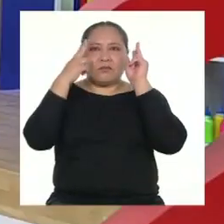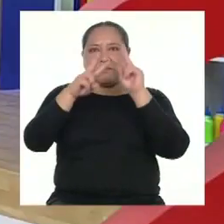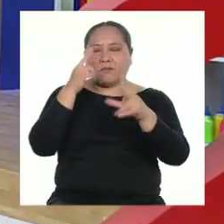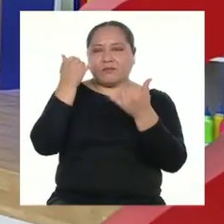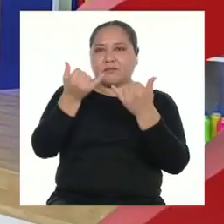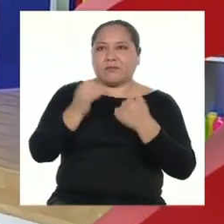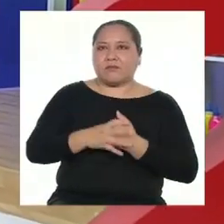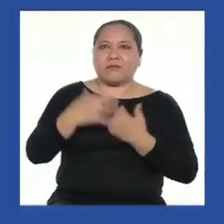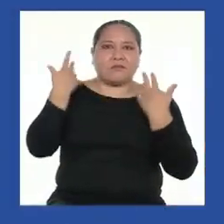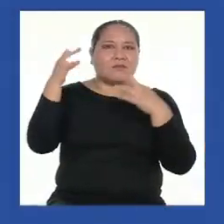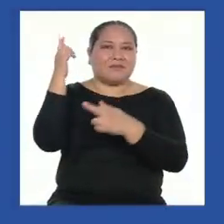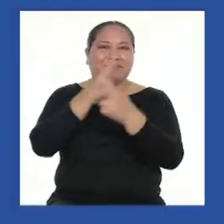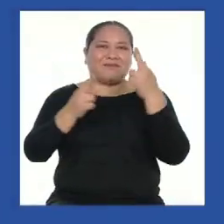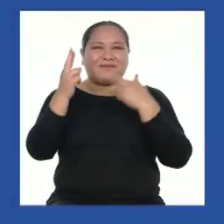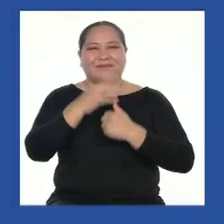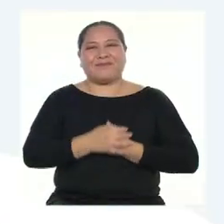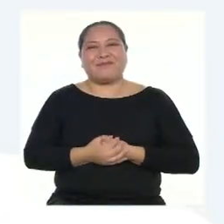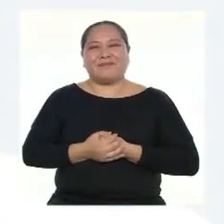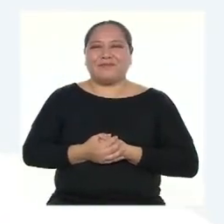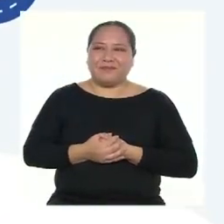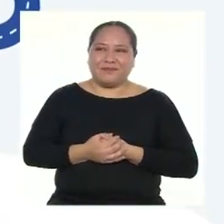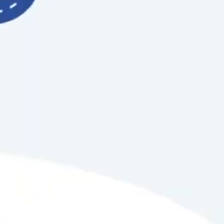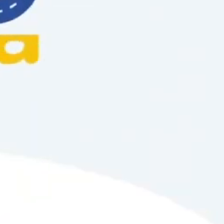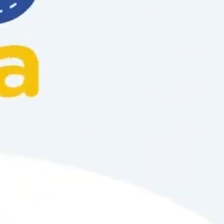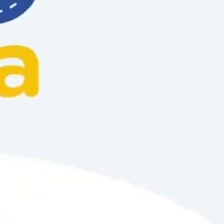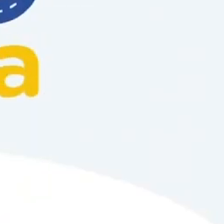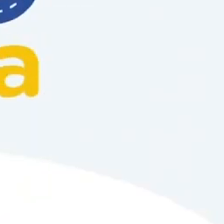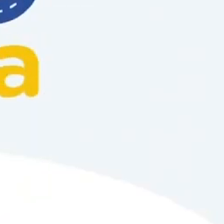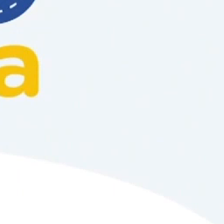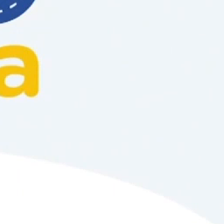¿sí? ¡Ya volvemos!